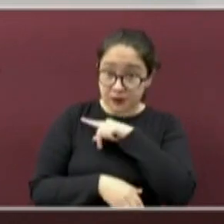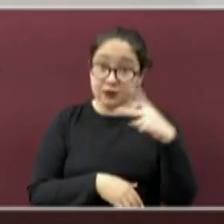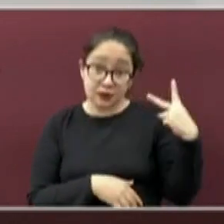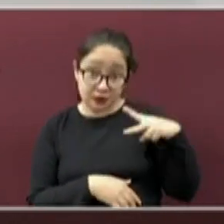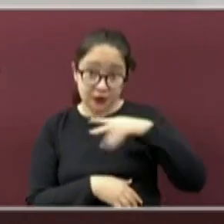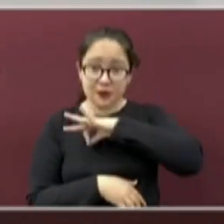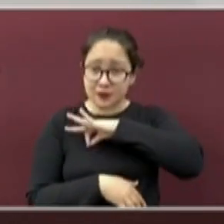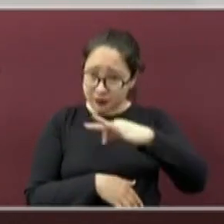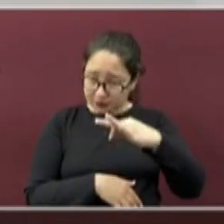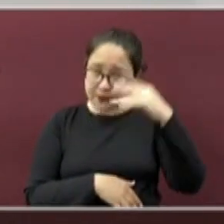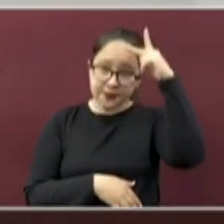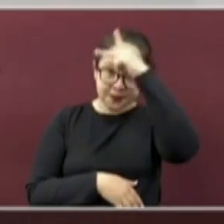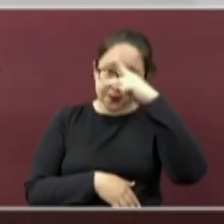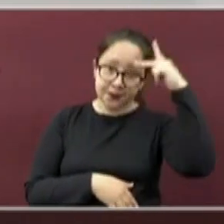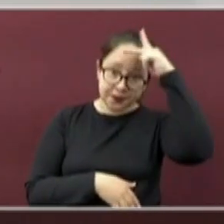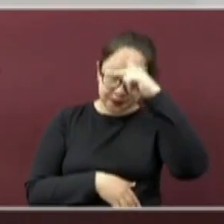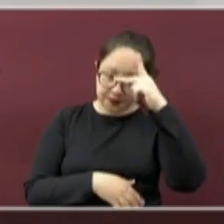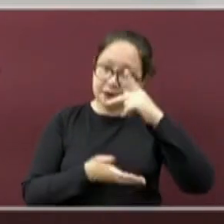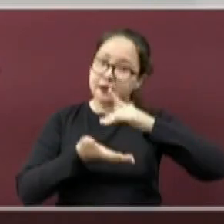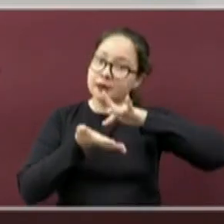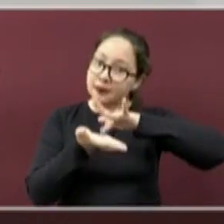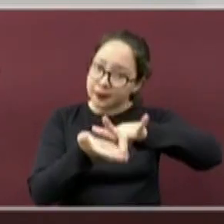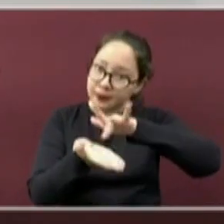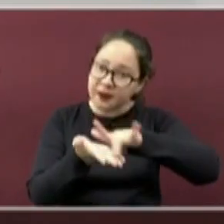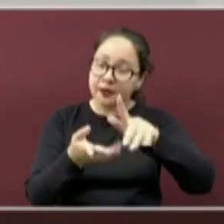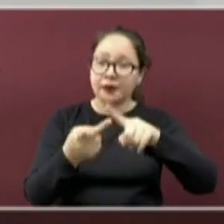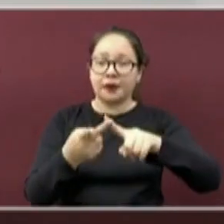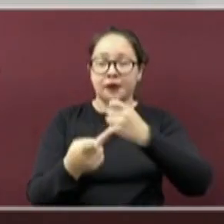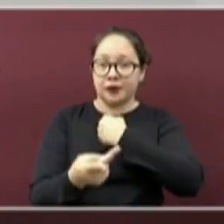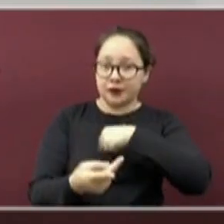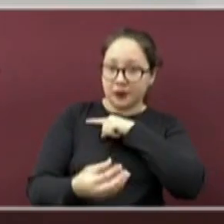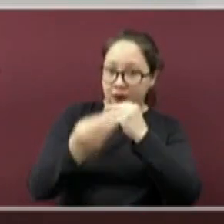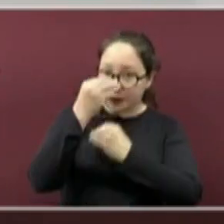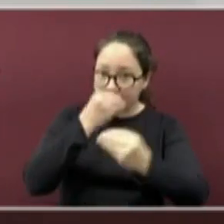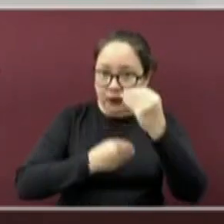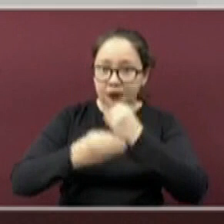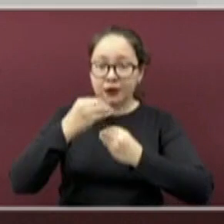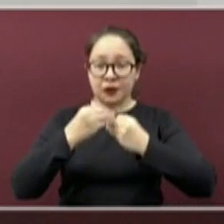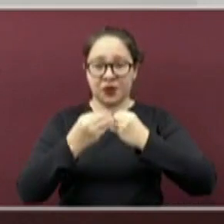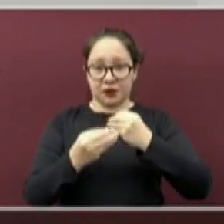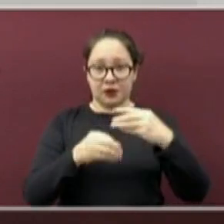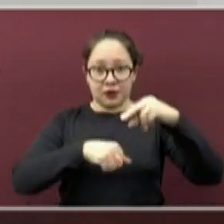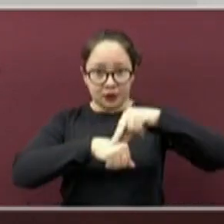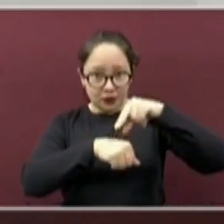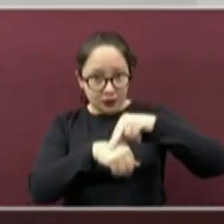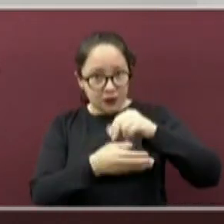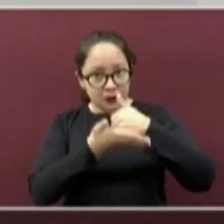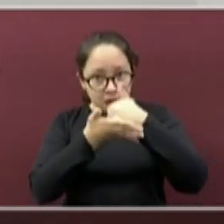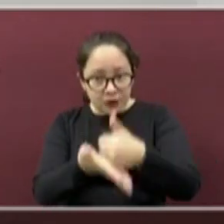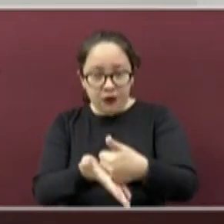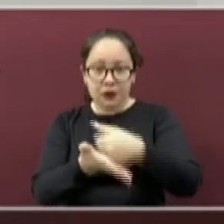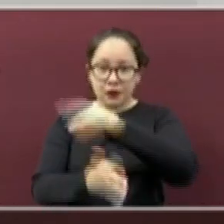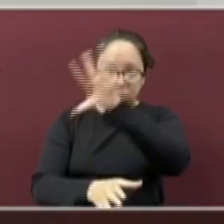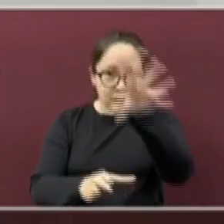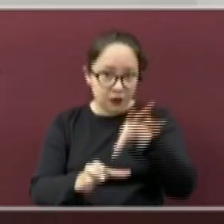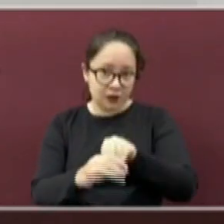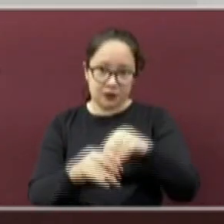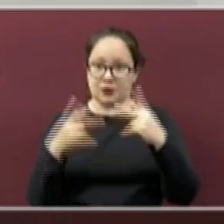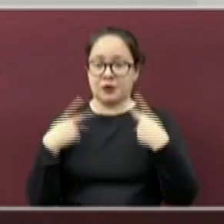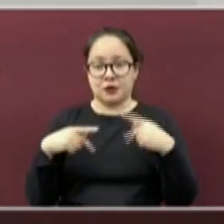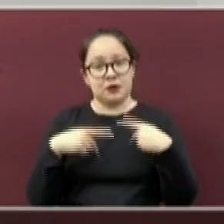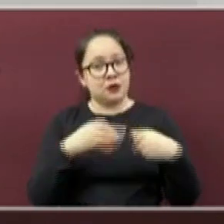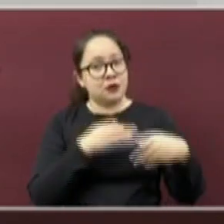podemos dar atención psicológica, nutricional, médica, integral a todas las personas que viven con